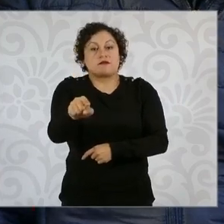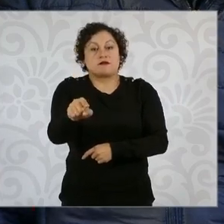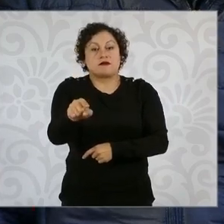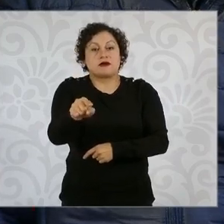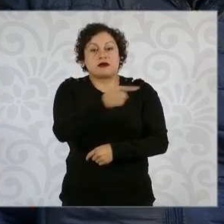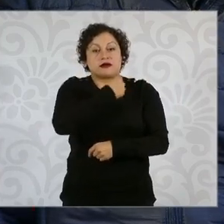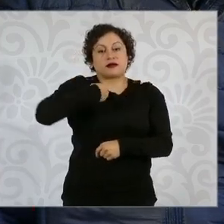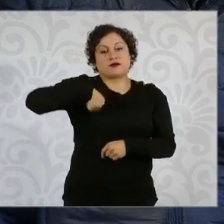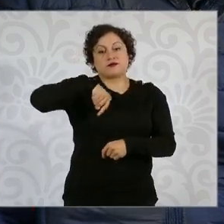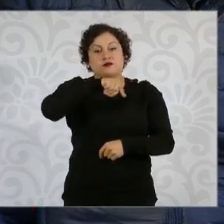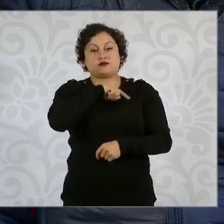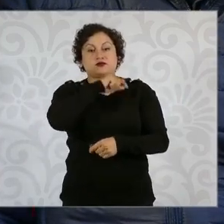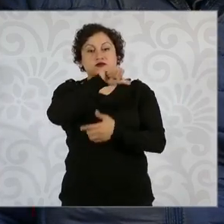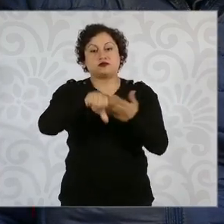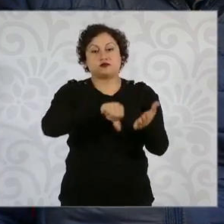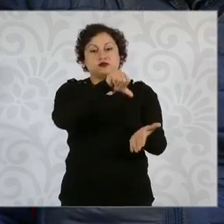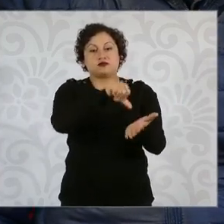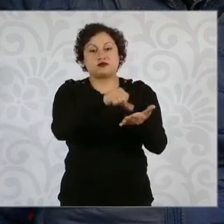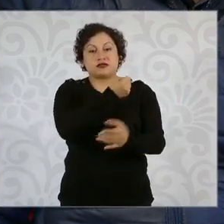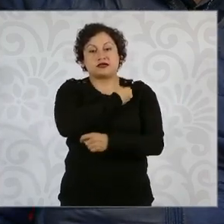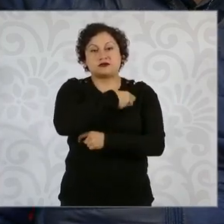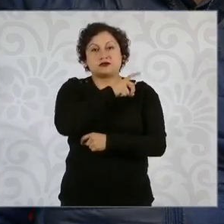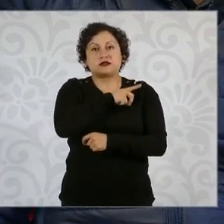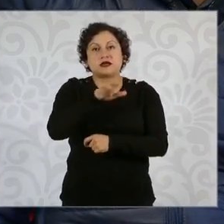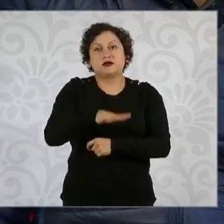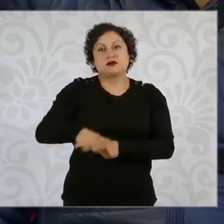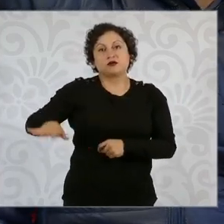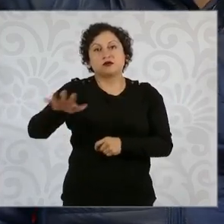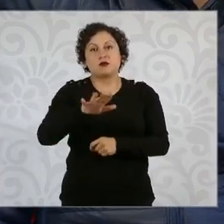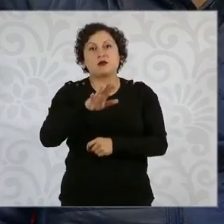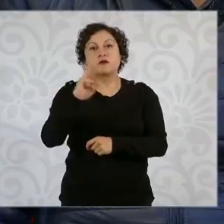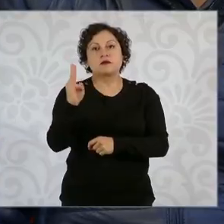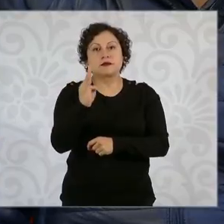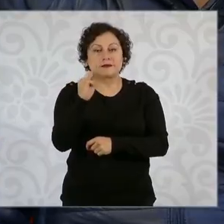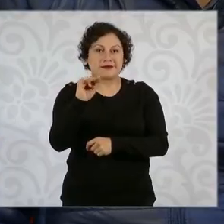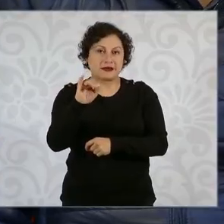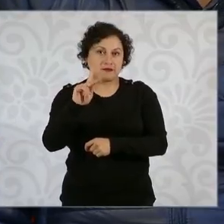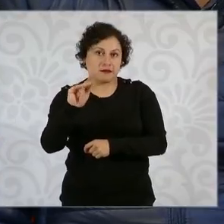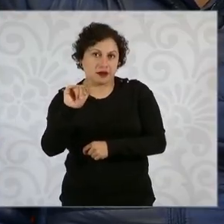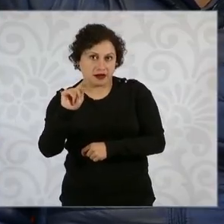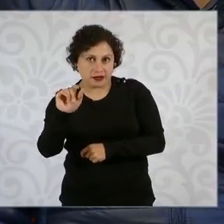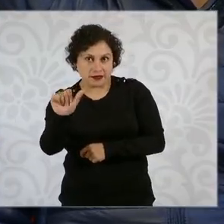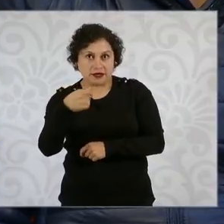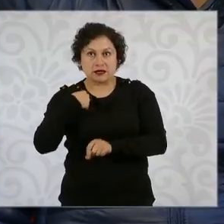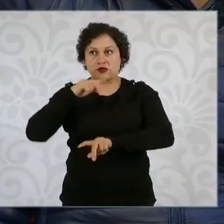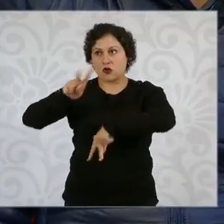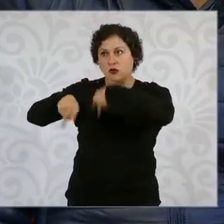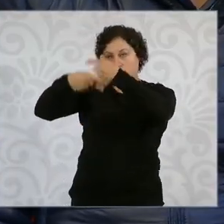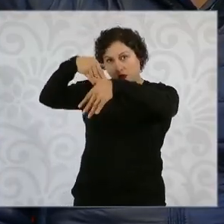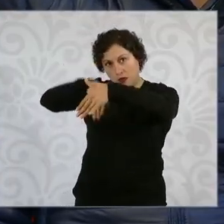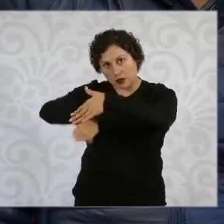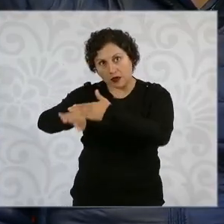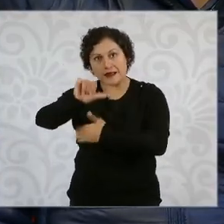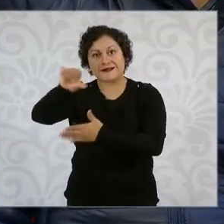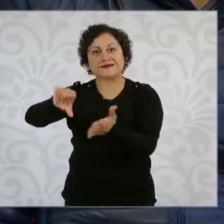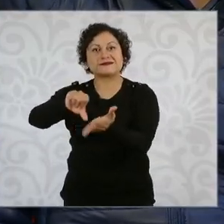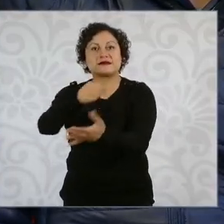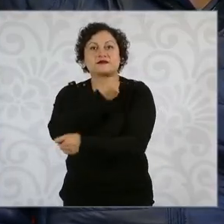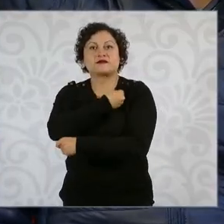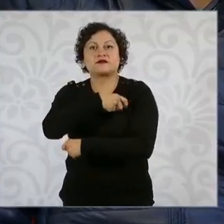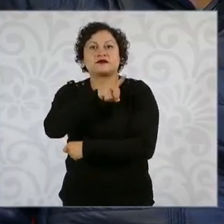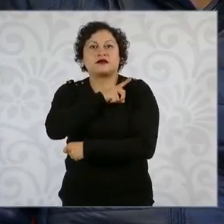tenemos en centro de salud, se sabe que vivimos en San Pedro Atocpan y Milpalta, me voy a atender a mi centro de salud, para mí es más complicado irme a una clínica